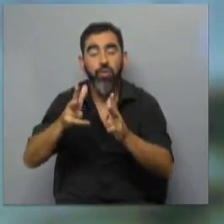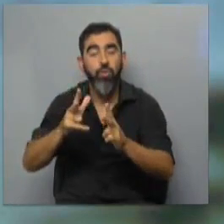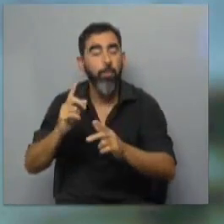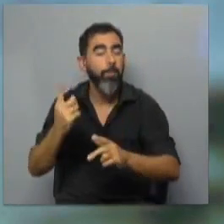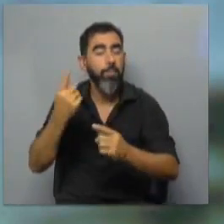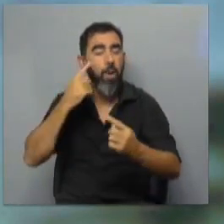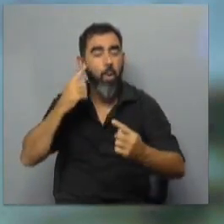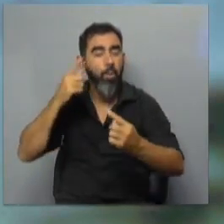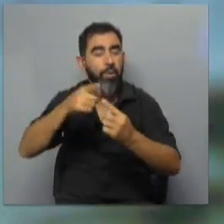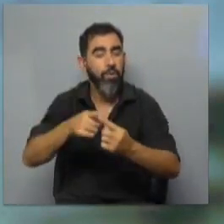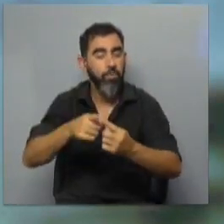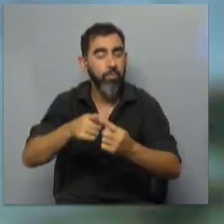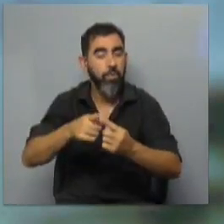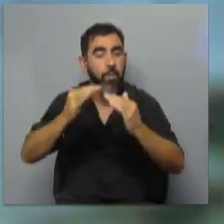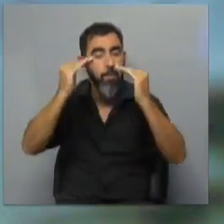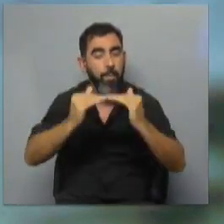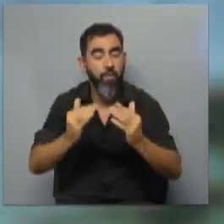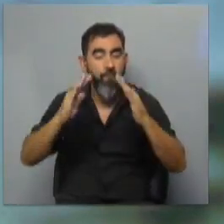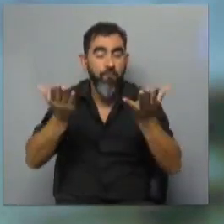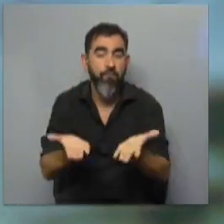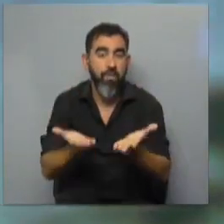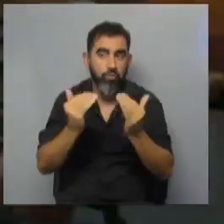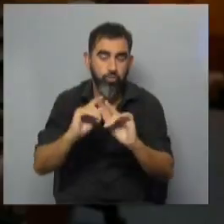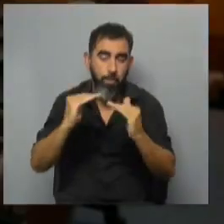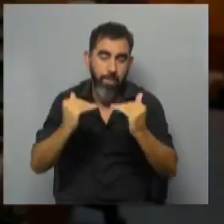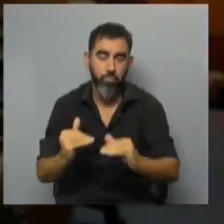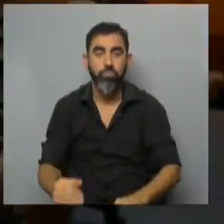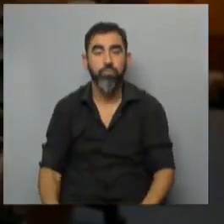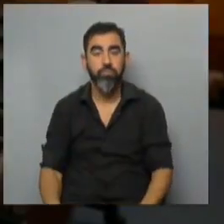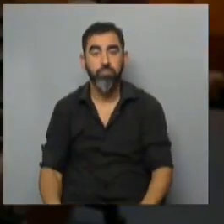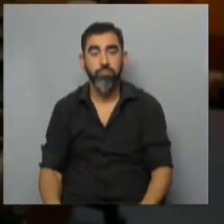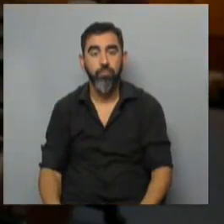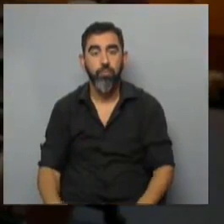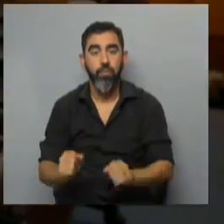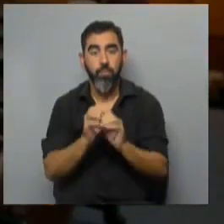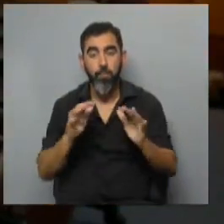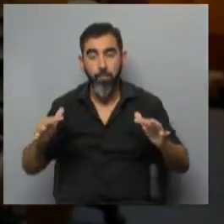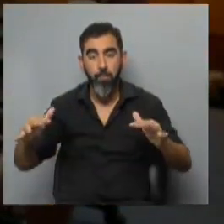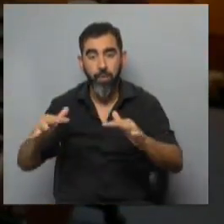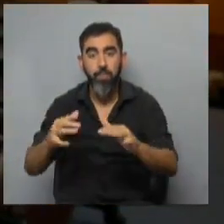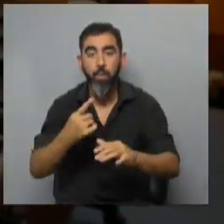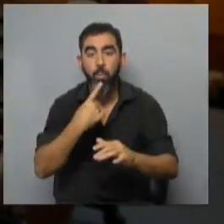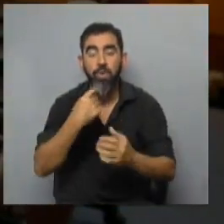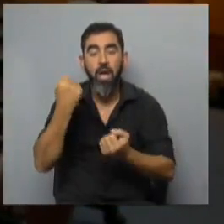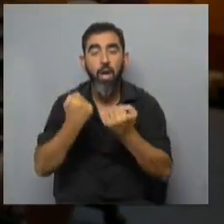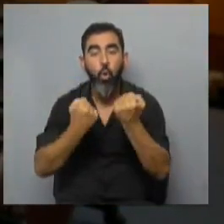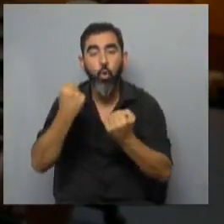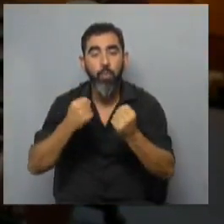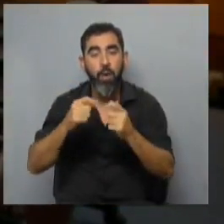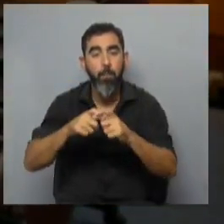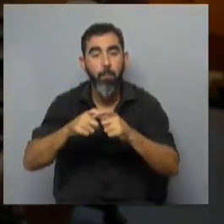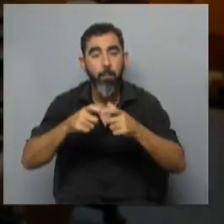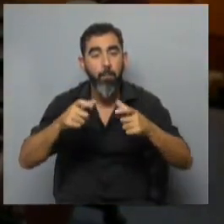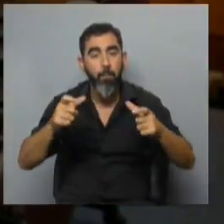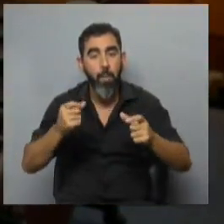el principal objetivo del organismo es bajar la inflación durante la pandemia tuvimos una política monetaria expansiva que